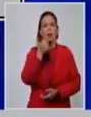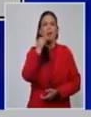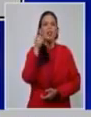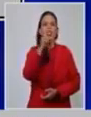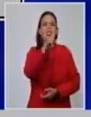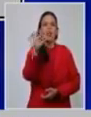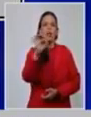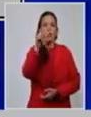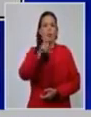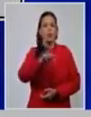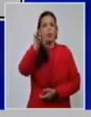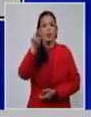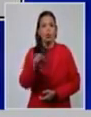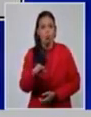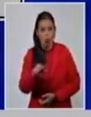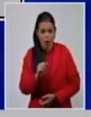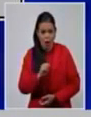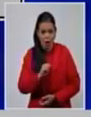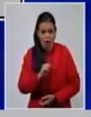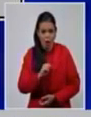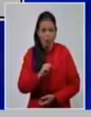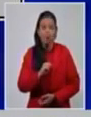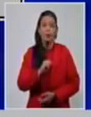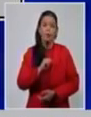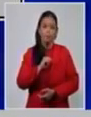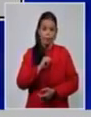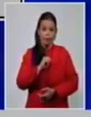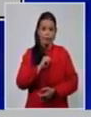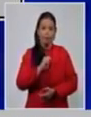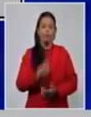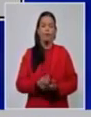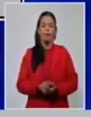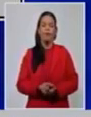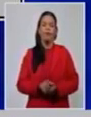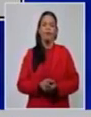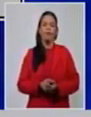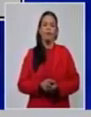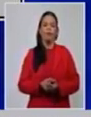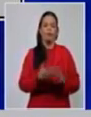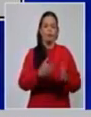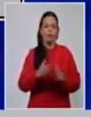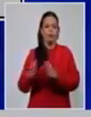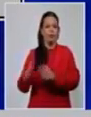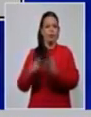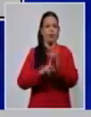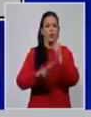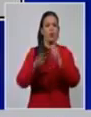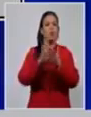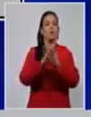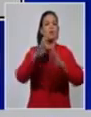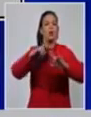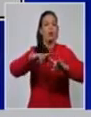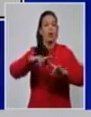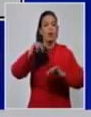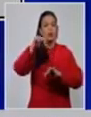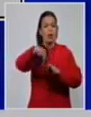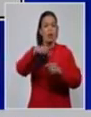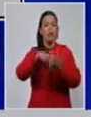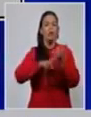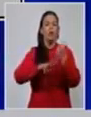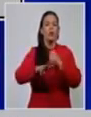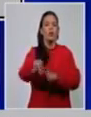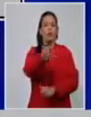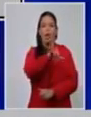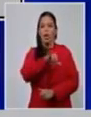en cada uno de ellos. Matanza, que es el otro la otra provincia que está